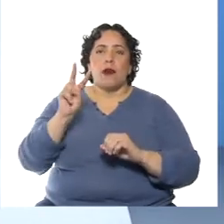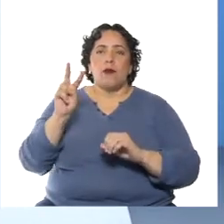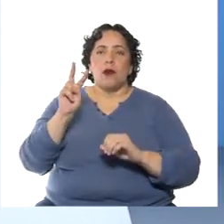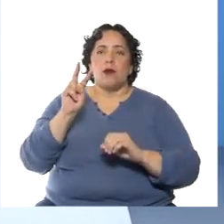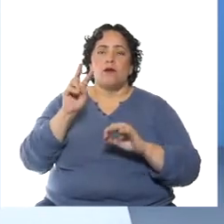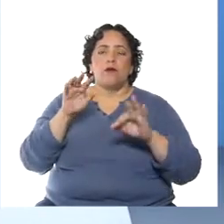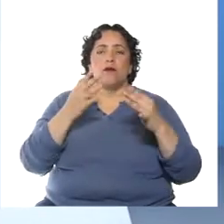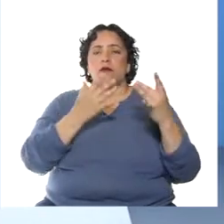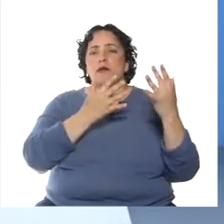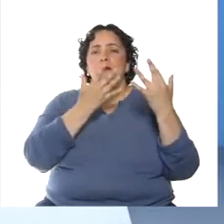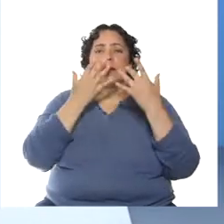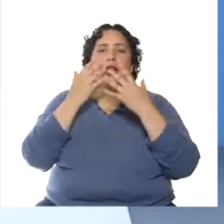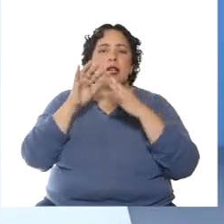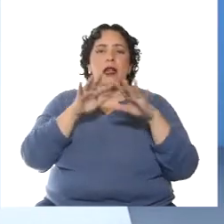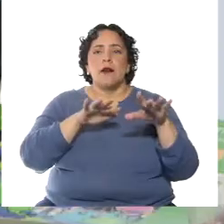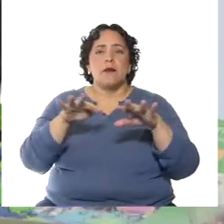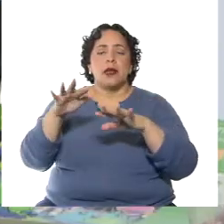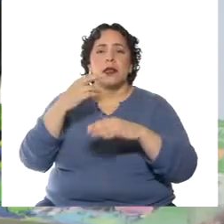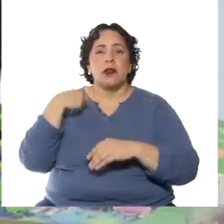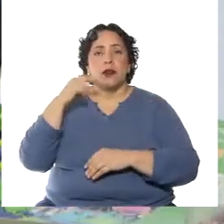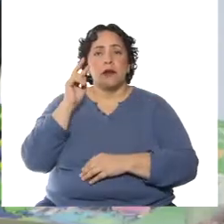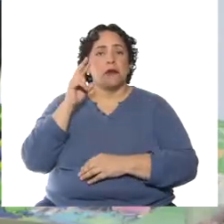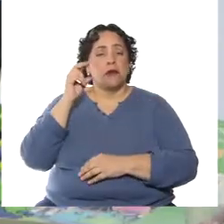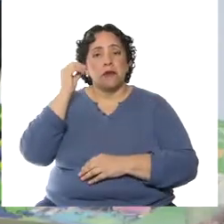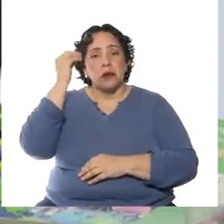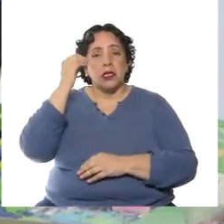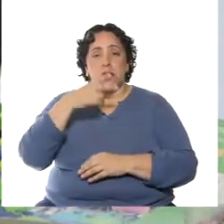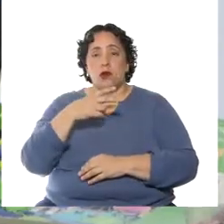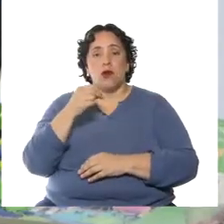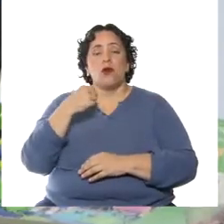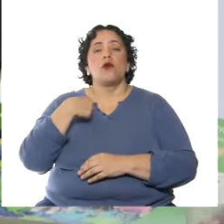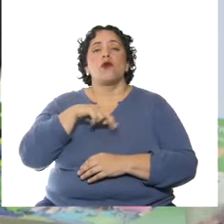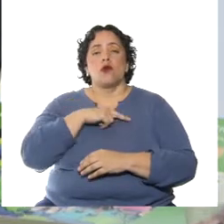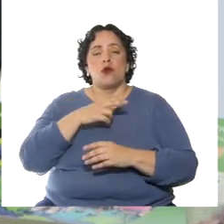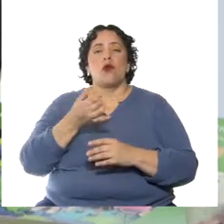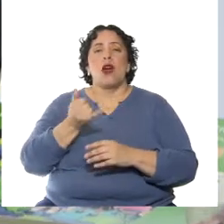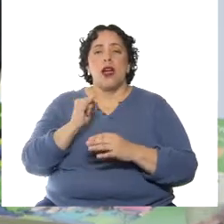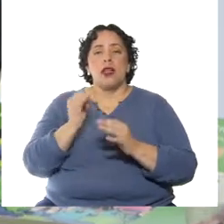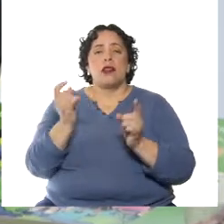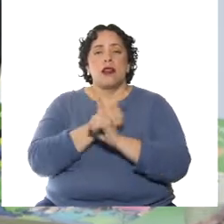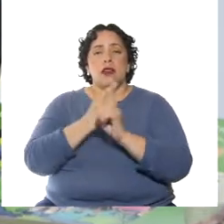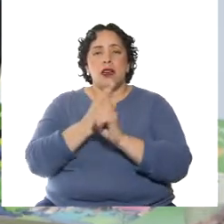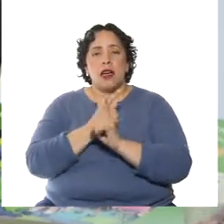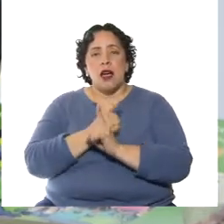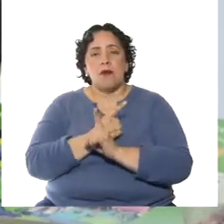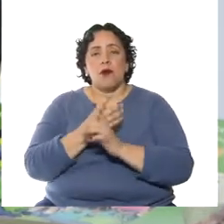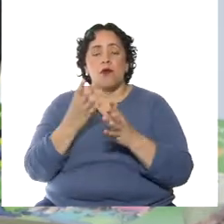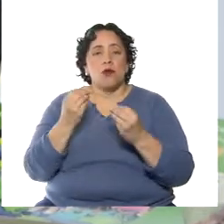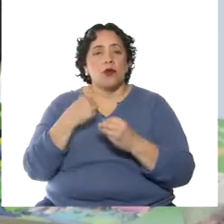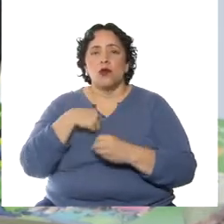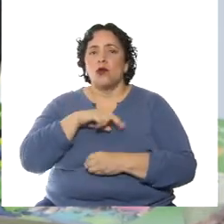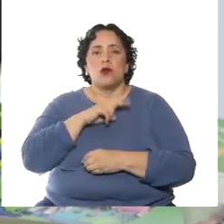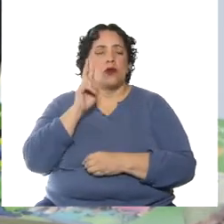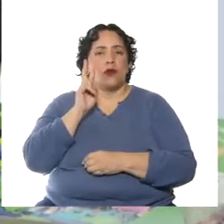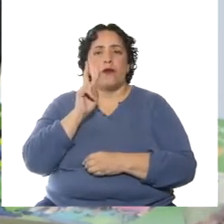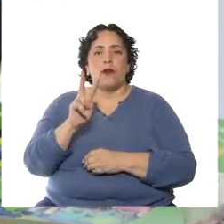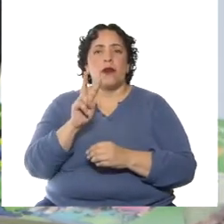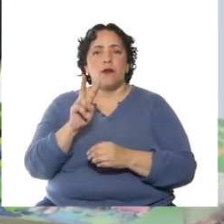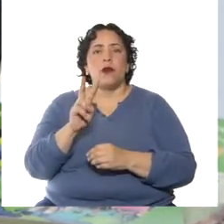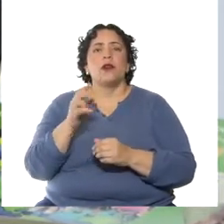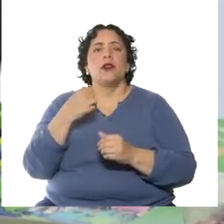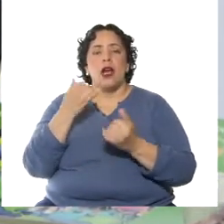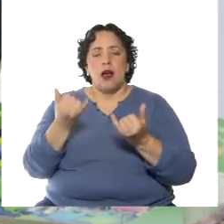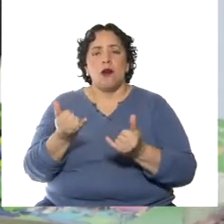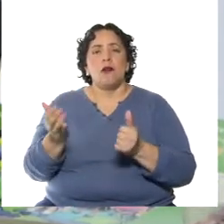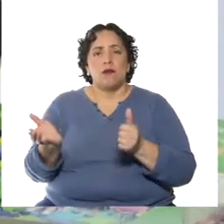aunque no lo crean, dentro de nuestra vida cotidiana, nosotros tenemos muchos cambios físicos y químicos que a lo mejor no los identificamos, y para eso estamos